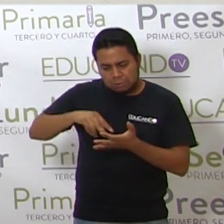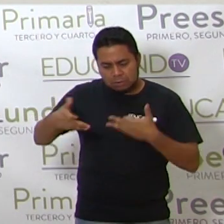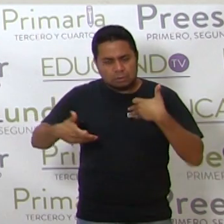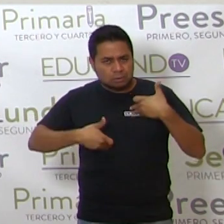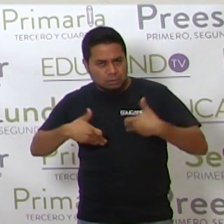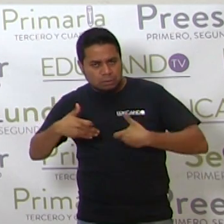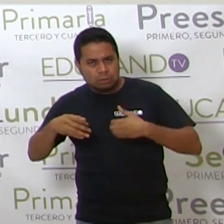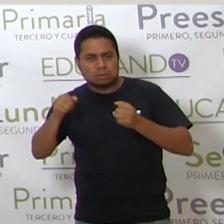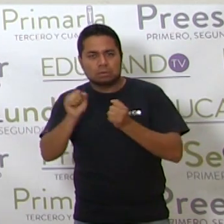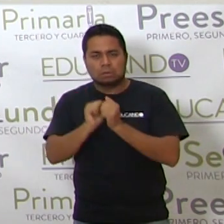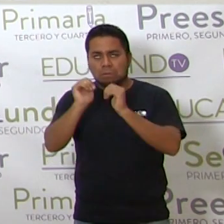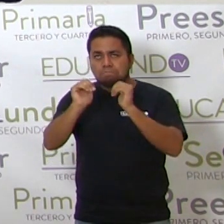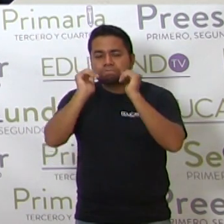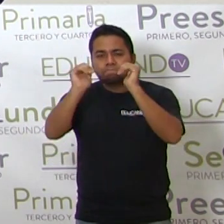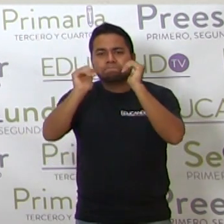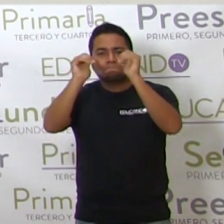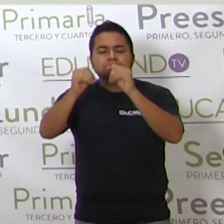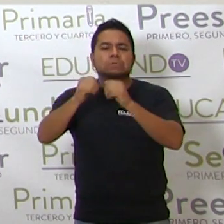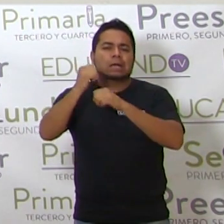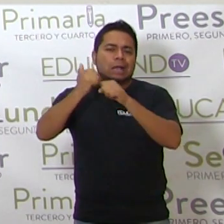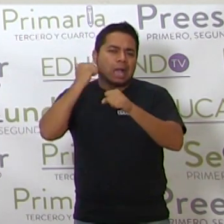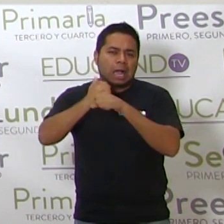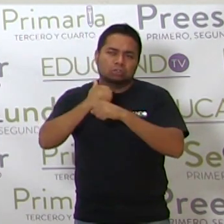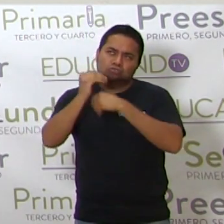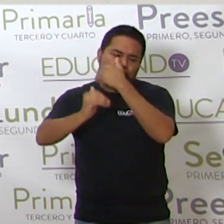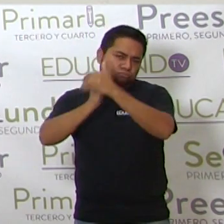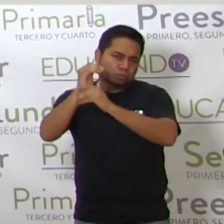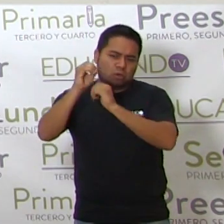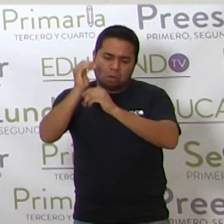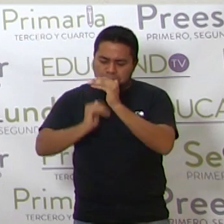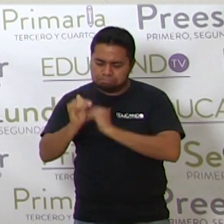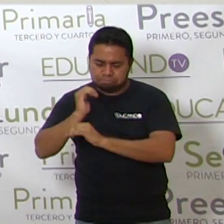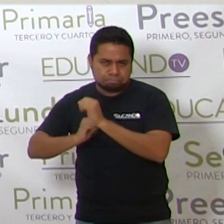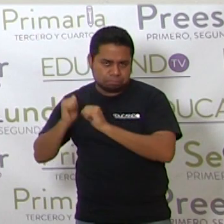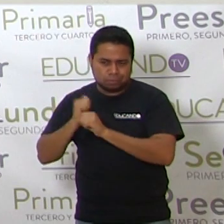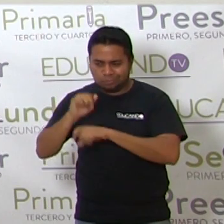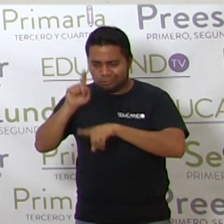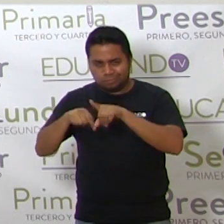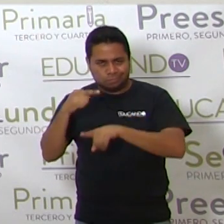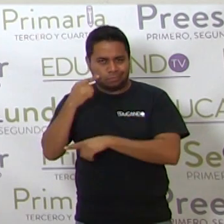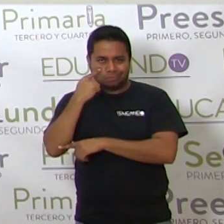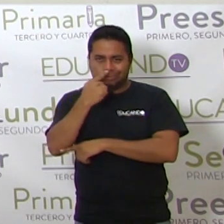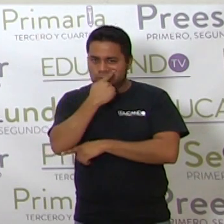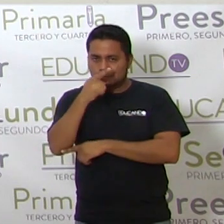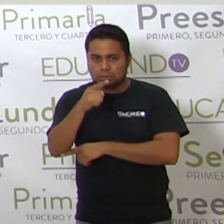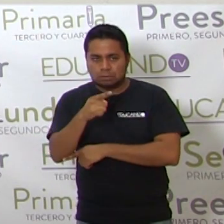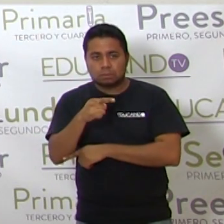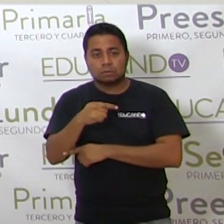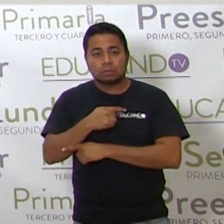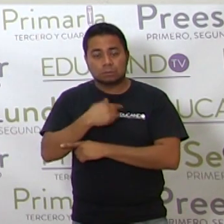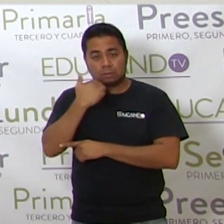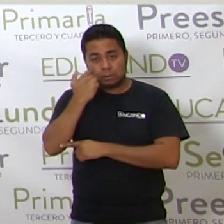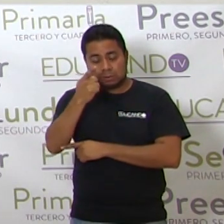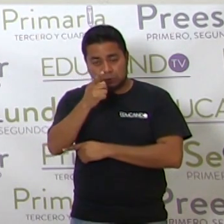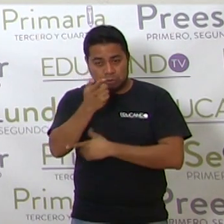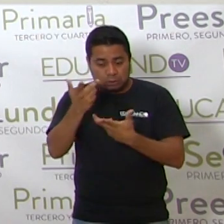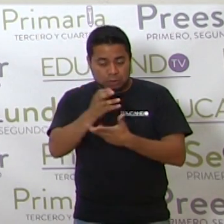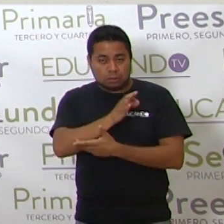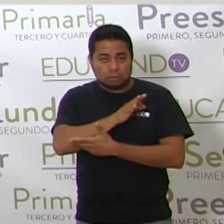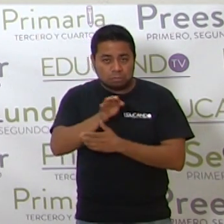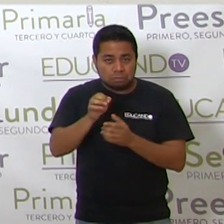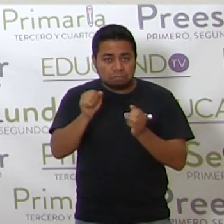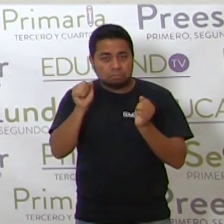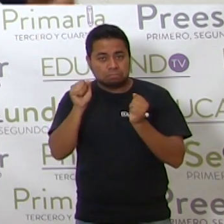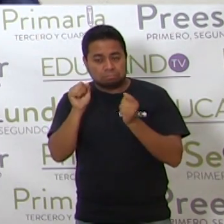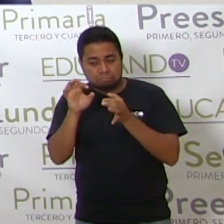teatro con los grados superiores o inferiores según él el grado que tu curso te invito para que tú puedas hacerlo de